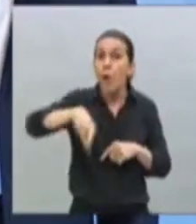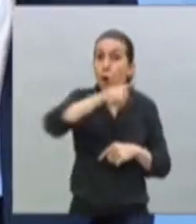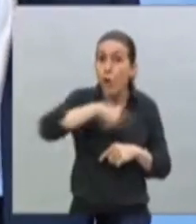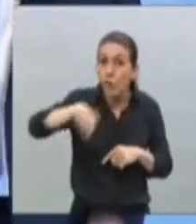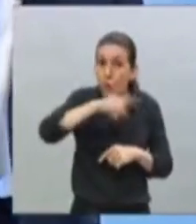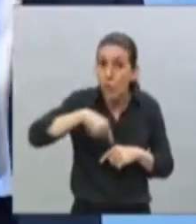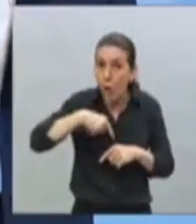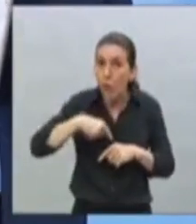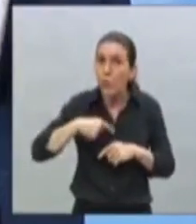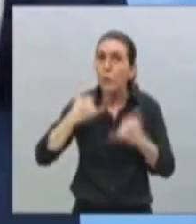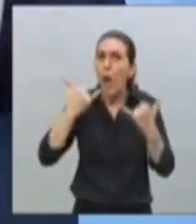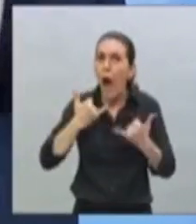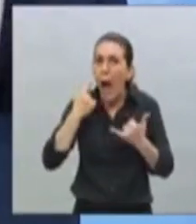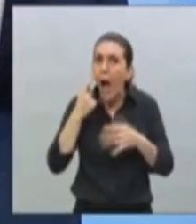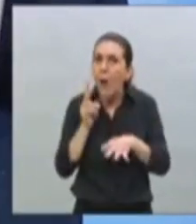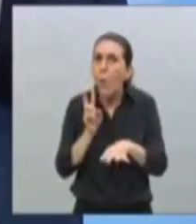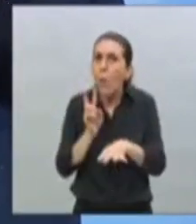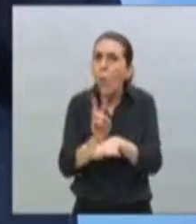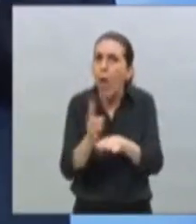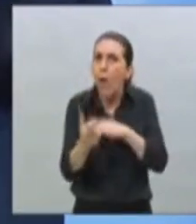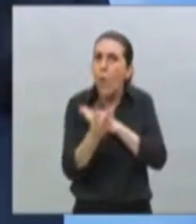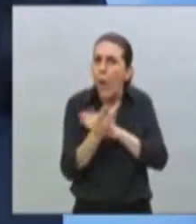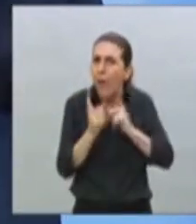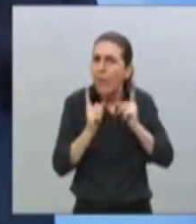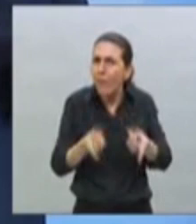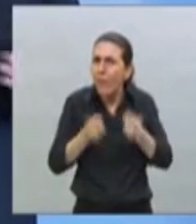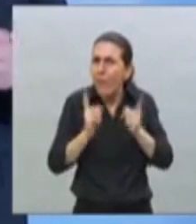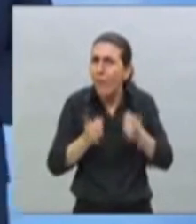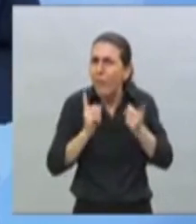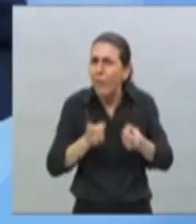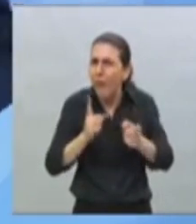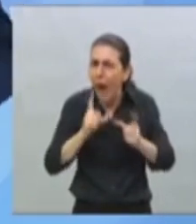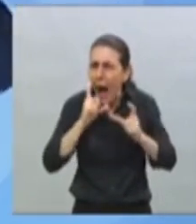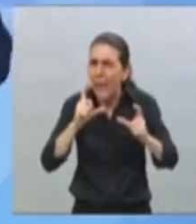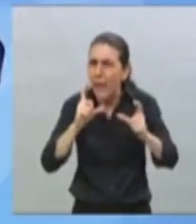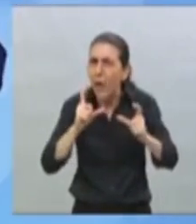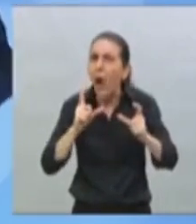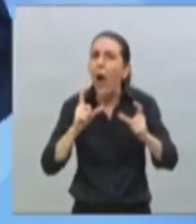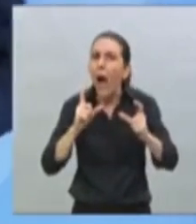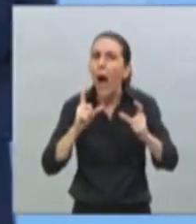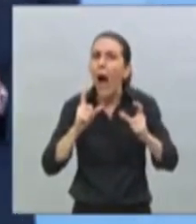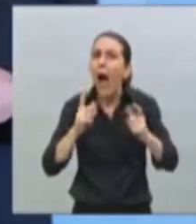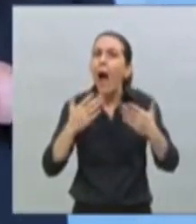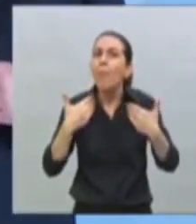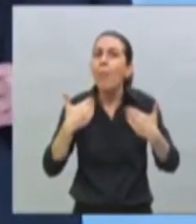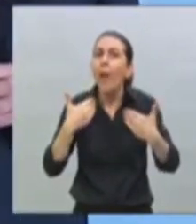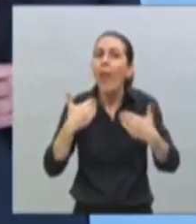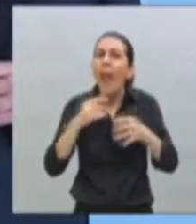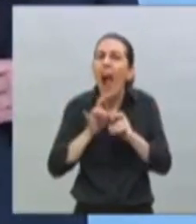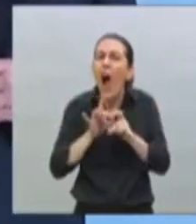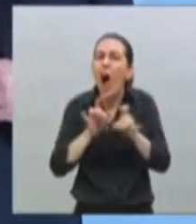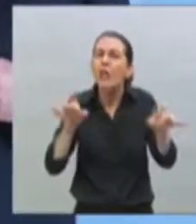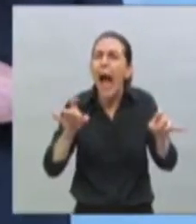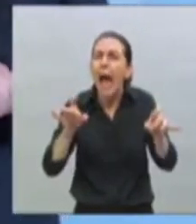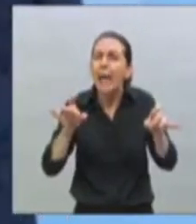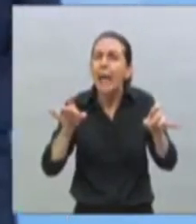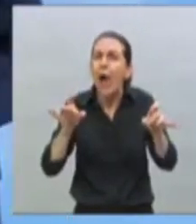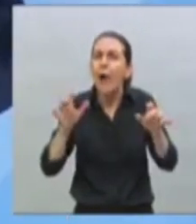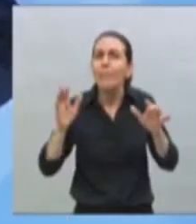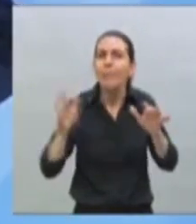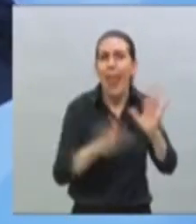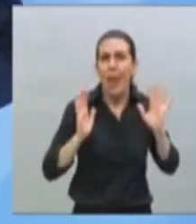las normas de cuidado, bueno, las posibilidades de contagio se minimizan claramente. Por lo